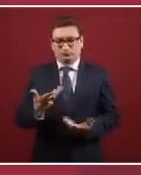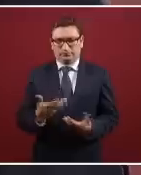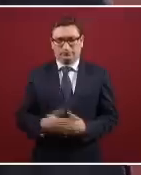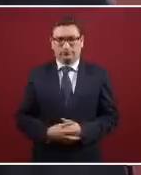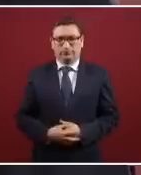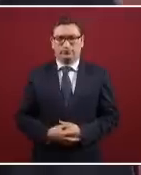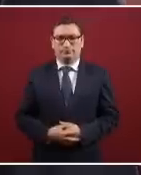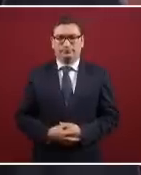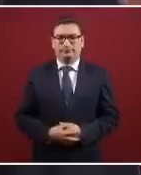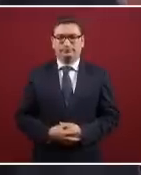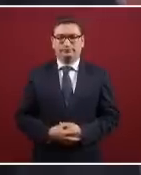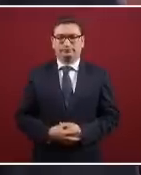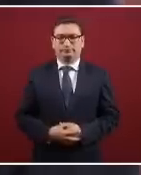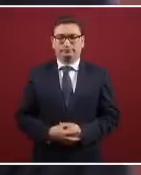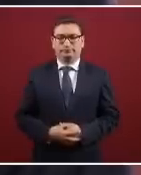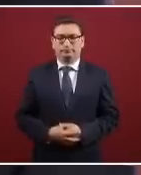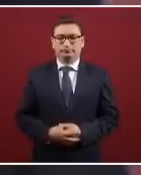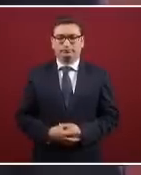y que